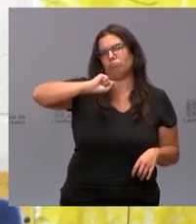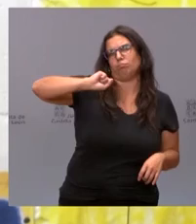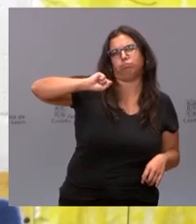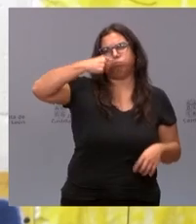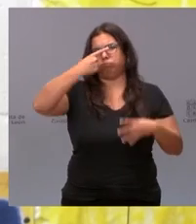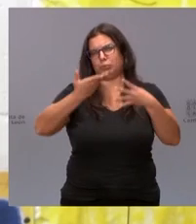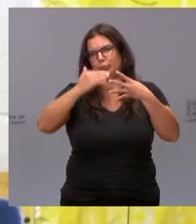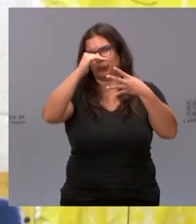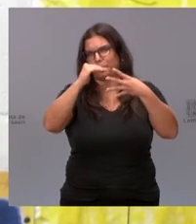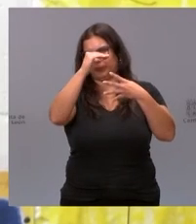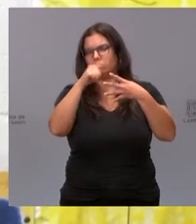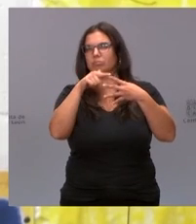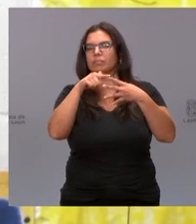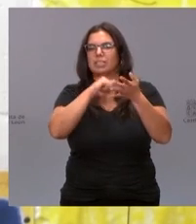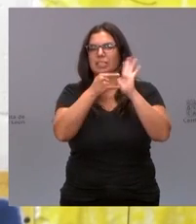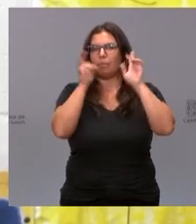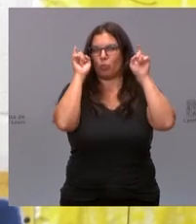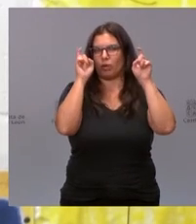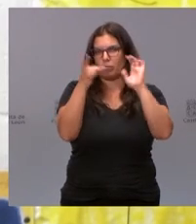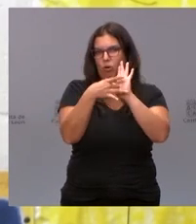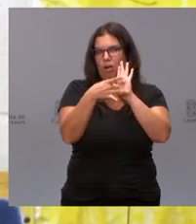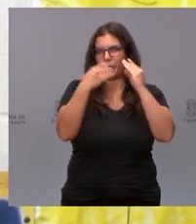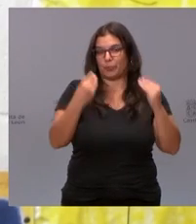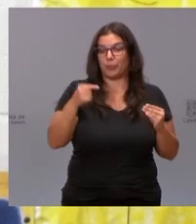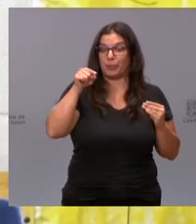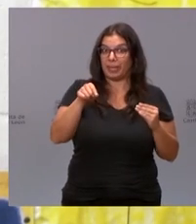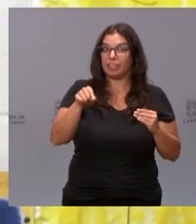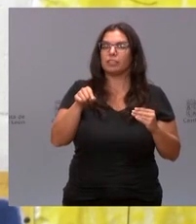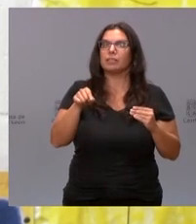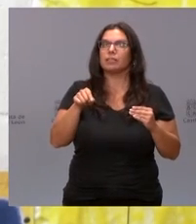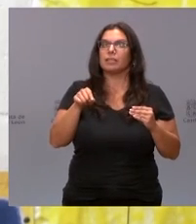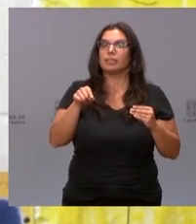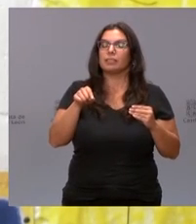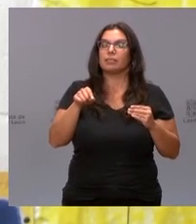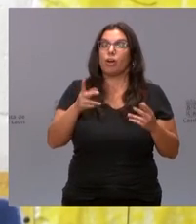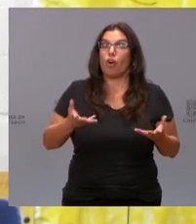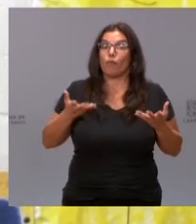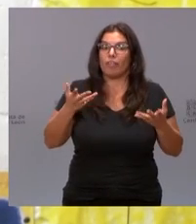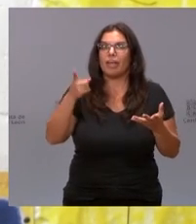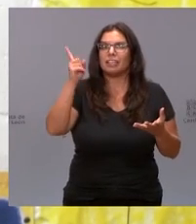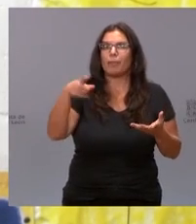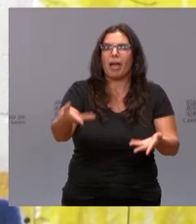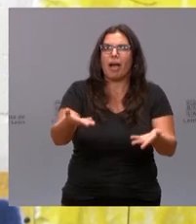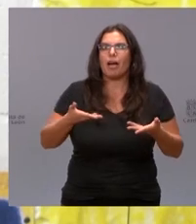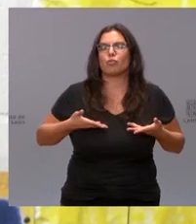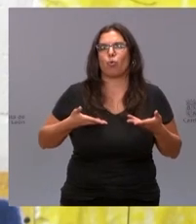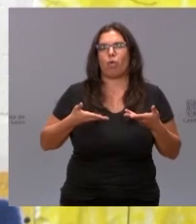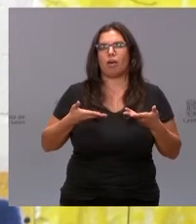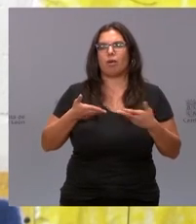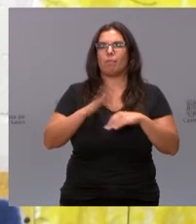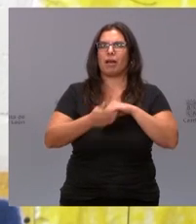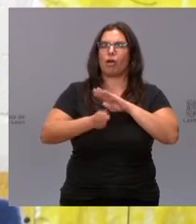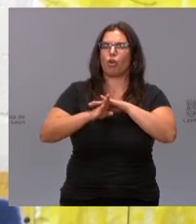del escalafón del sistema educativo, pues bien, esto también nos ayuda, nos incorpora a seguir